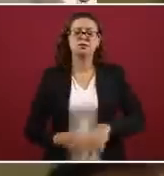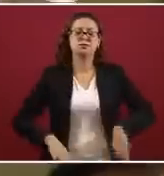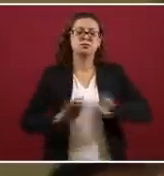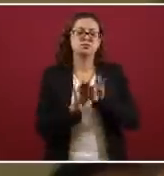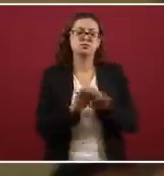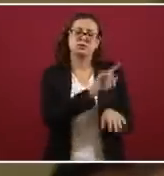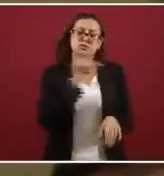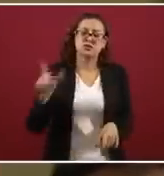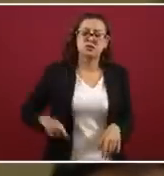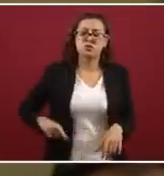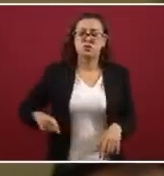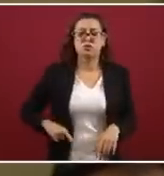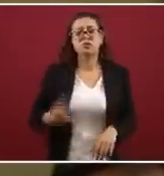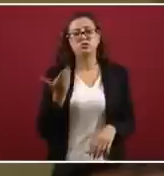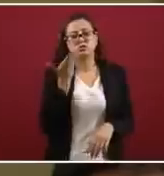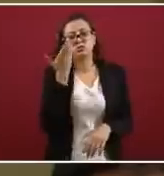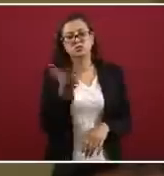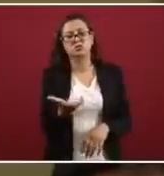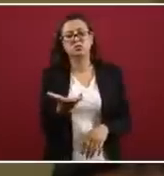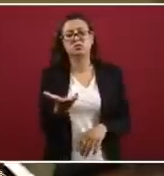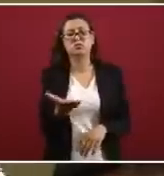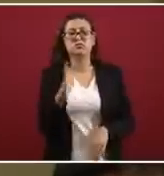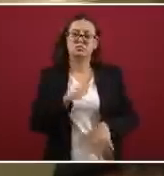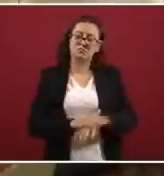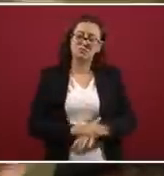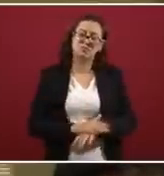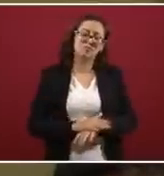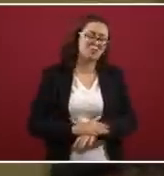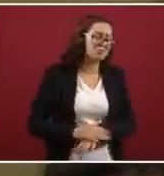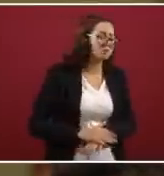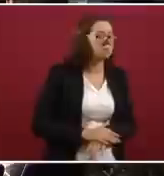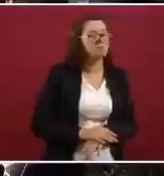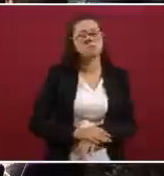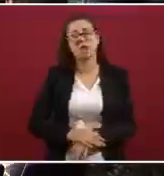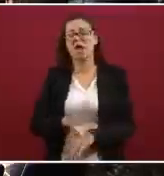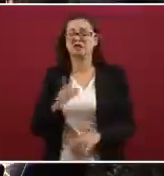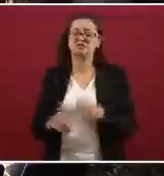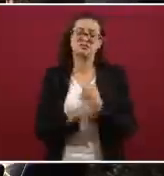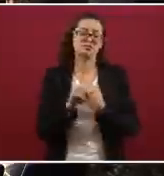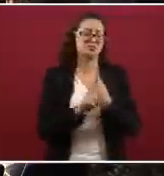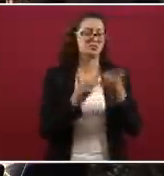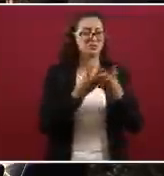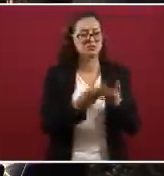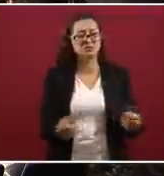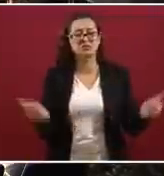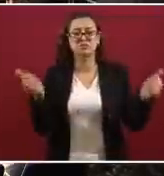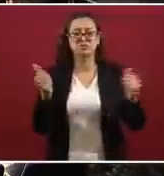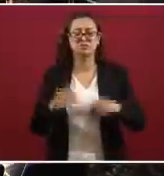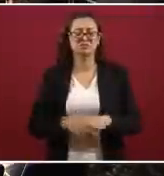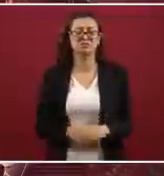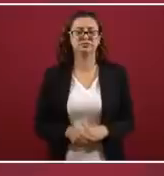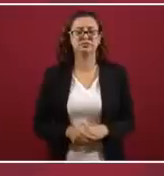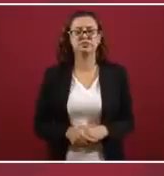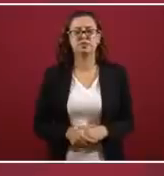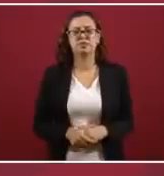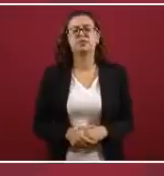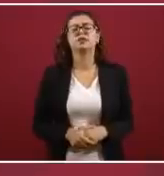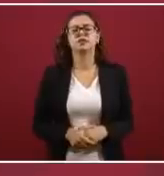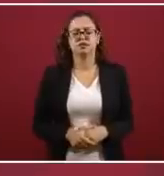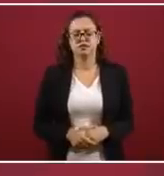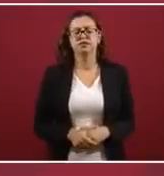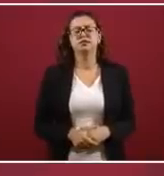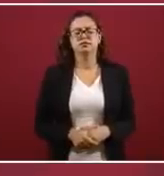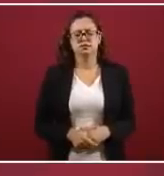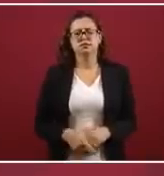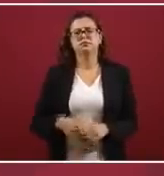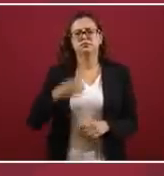el gobierno, el de usted, les resuelva este gran problema? Sí, vamos a atenderlo, estamos haciendo,